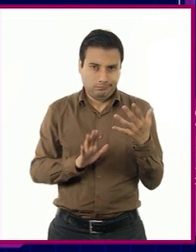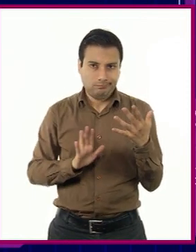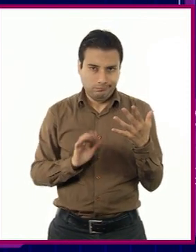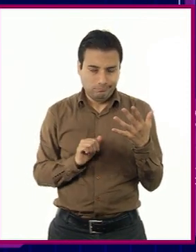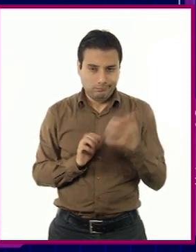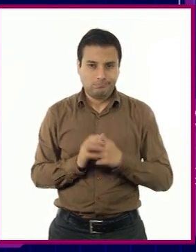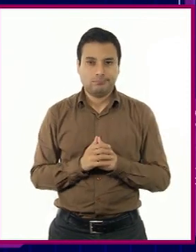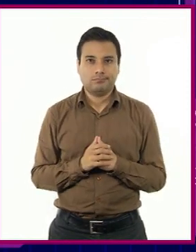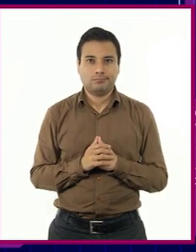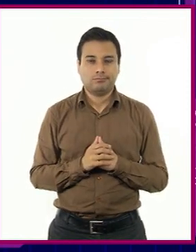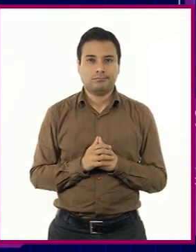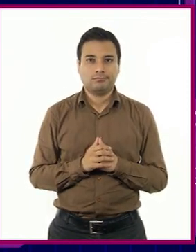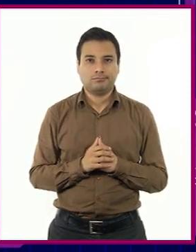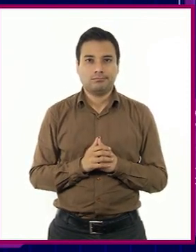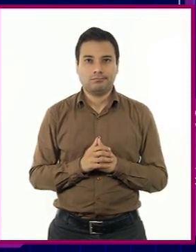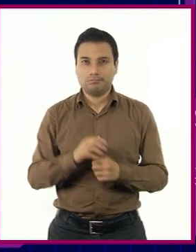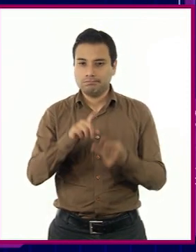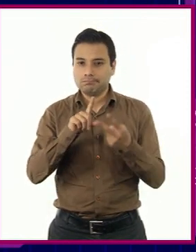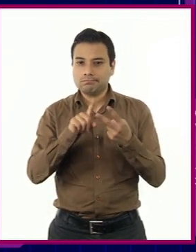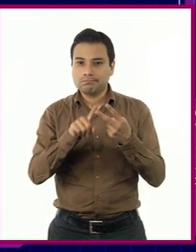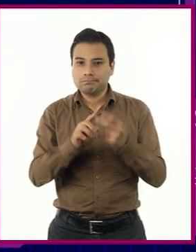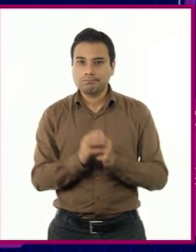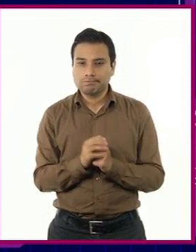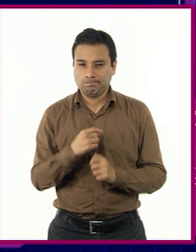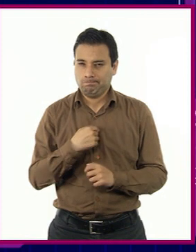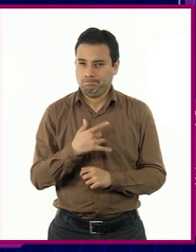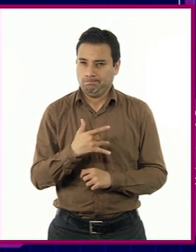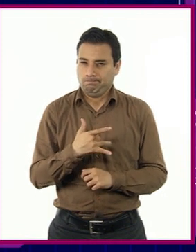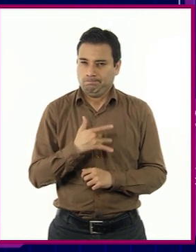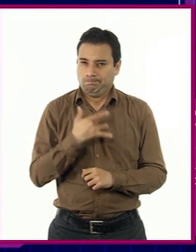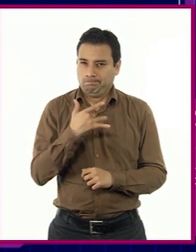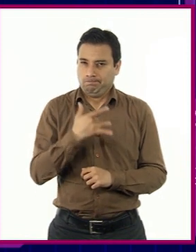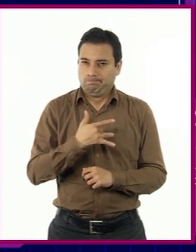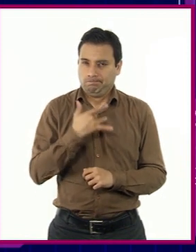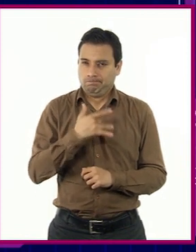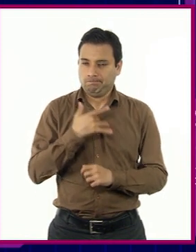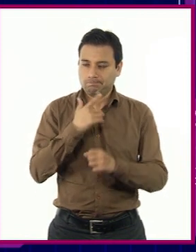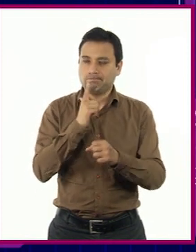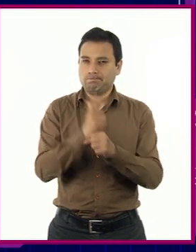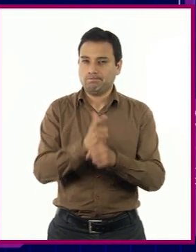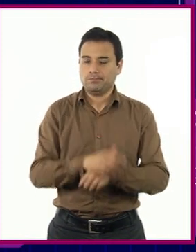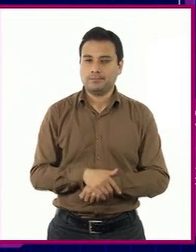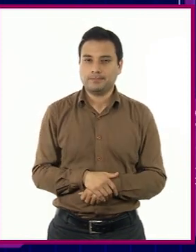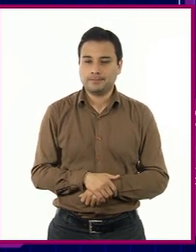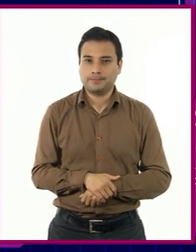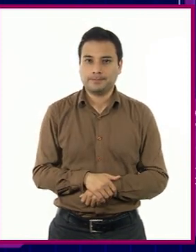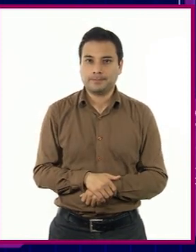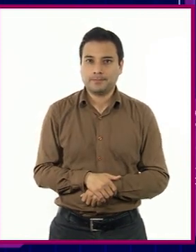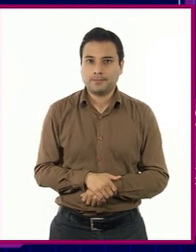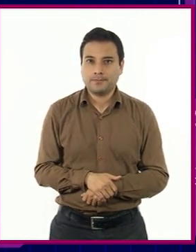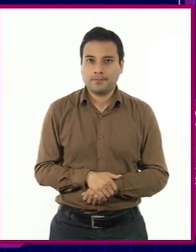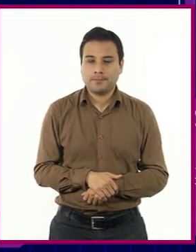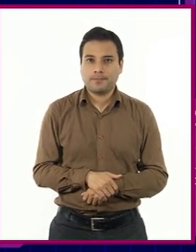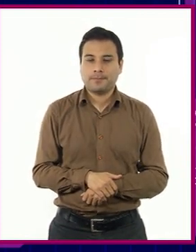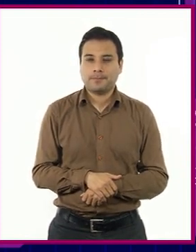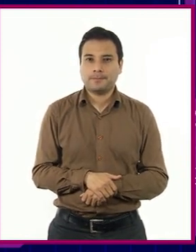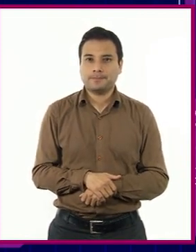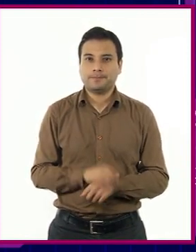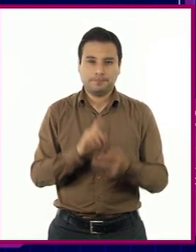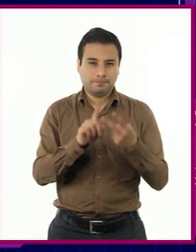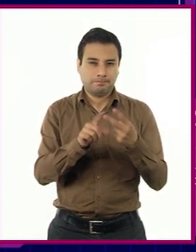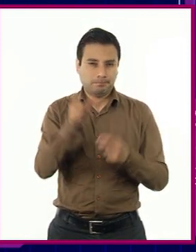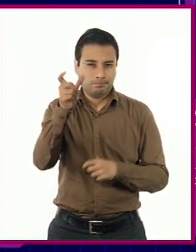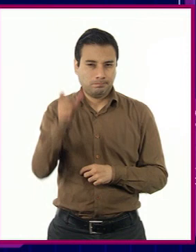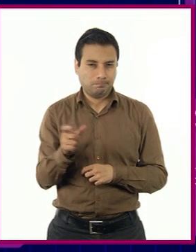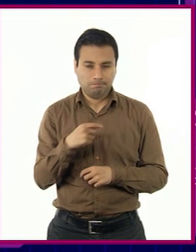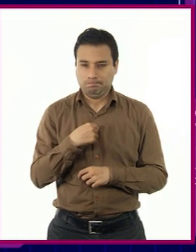de nuestra figura y que utilizamos para obtener nuestras deducciones. Y en la segunda columna